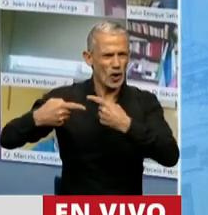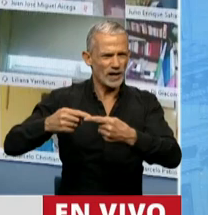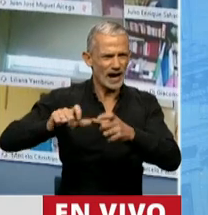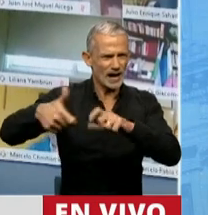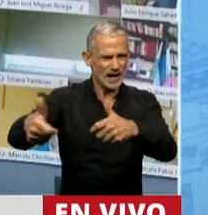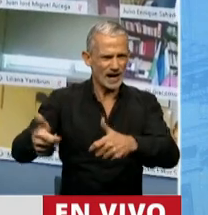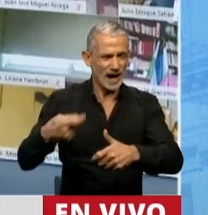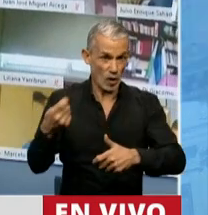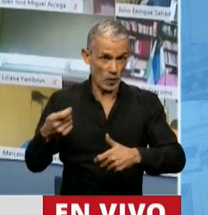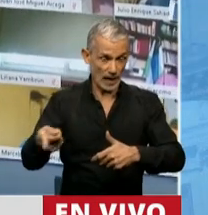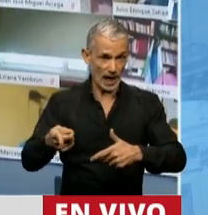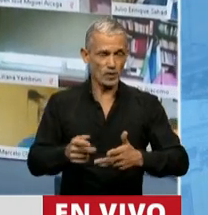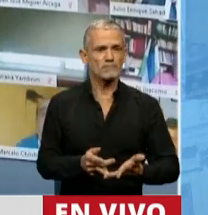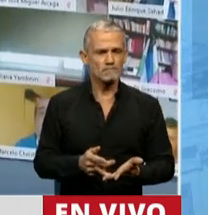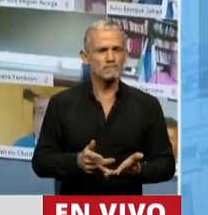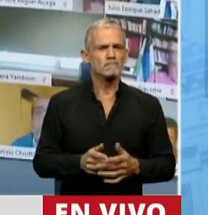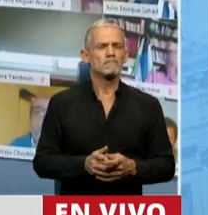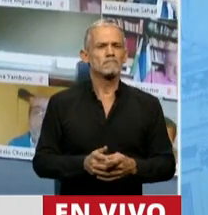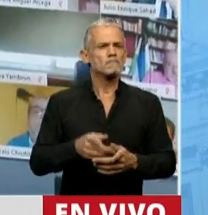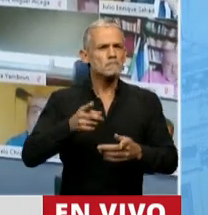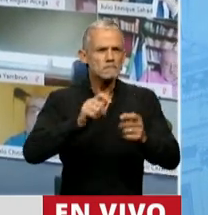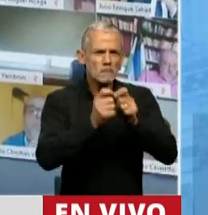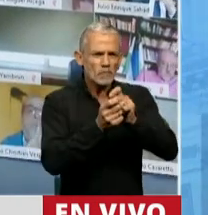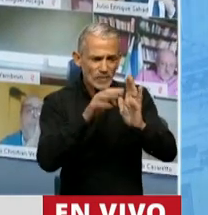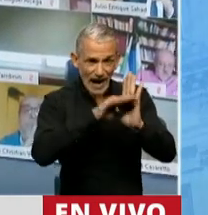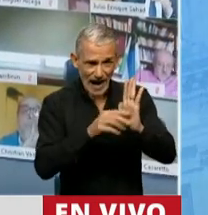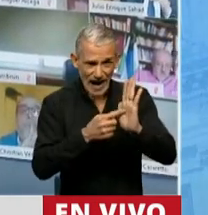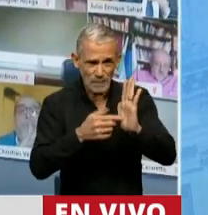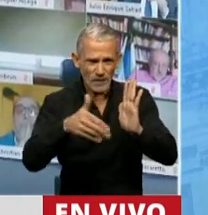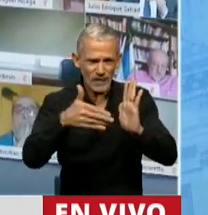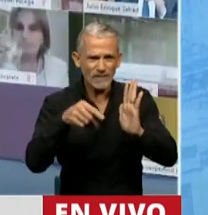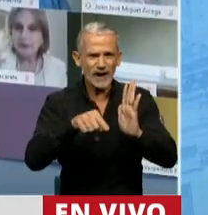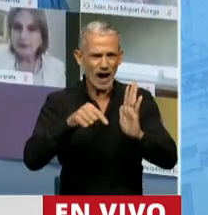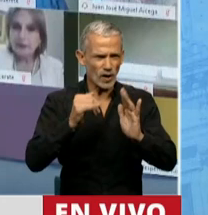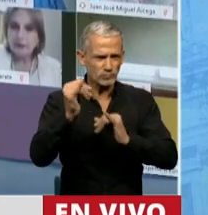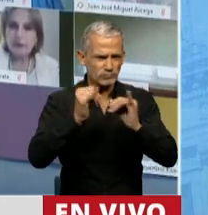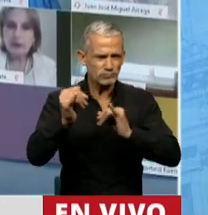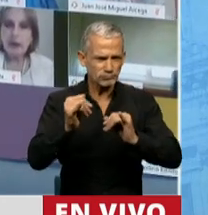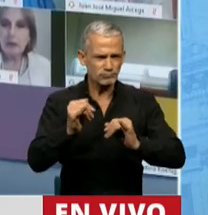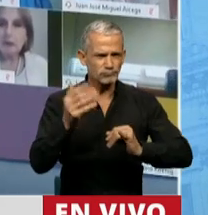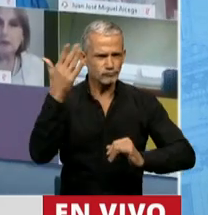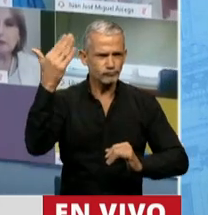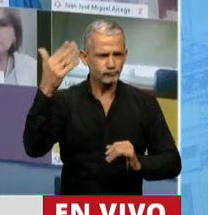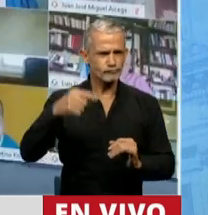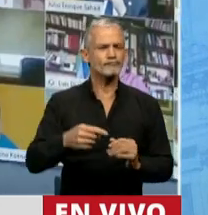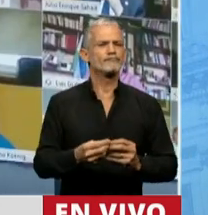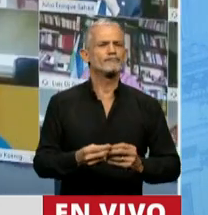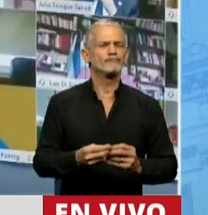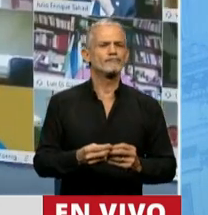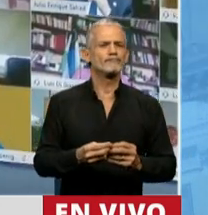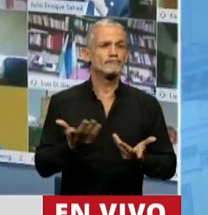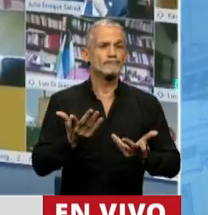por eso una de las incluso modificaciones que voy a ir comentando a lo largo de la intervención que